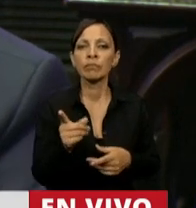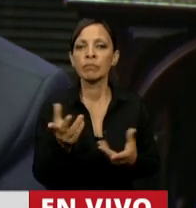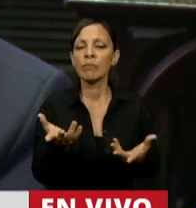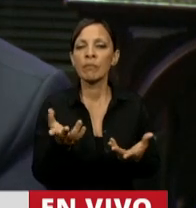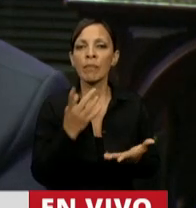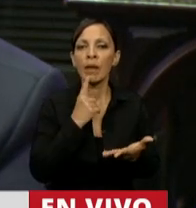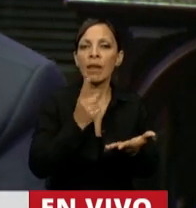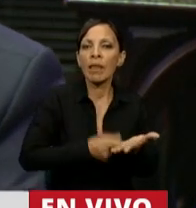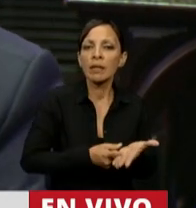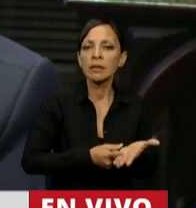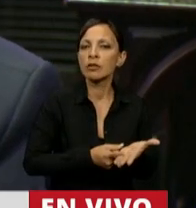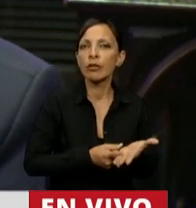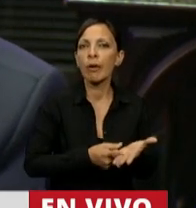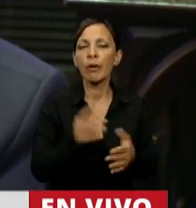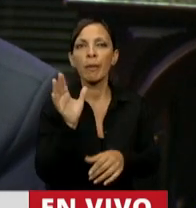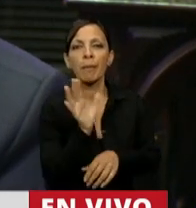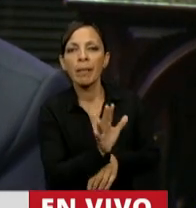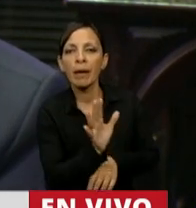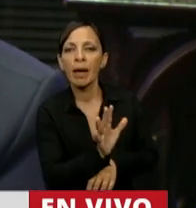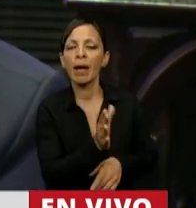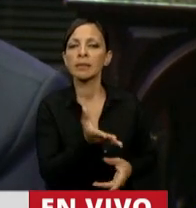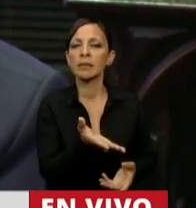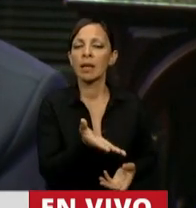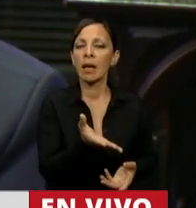una medida, una venganza